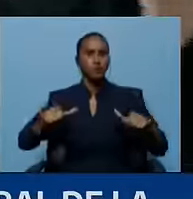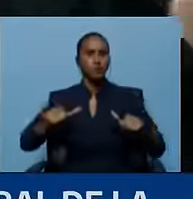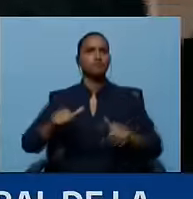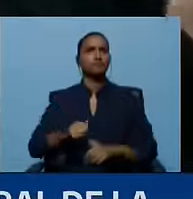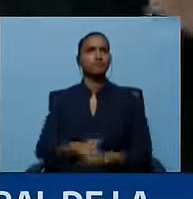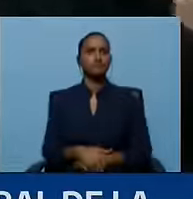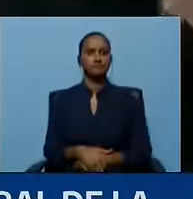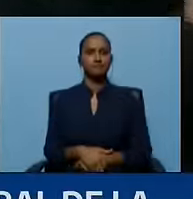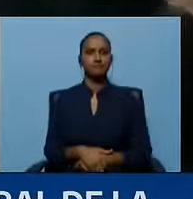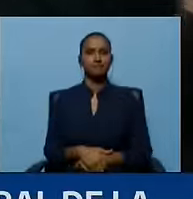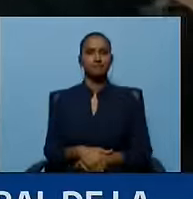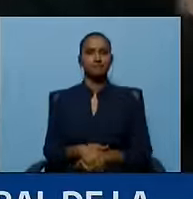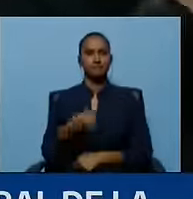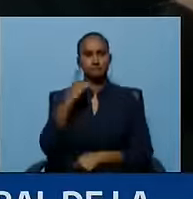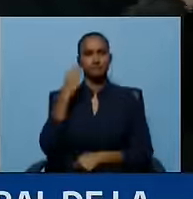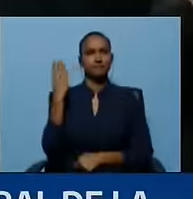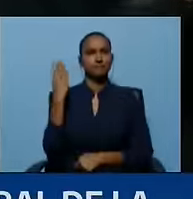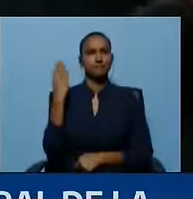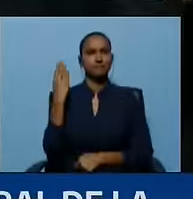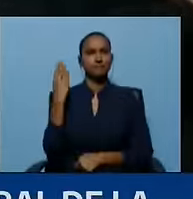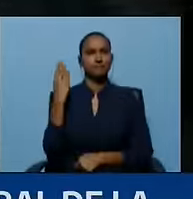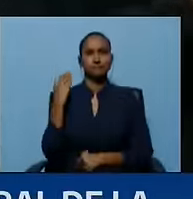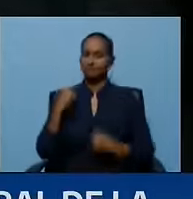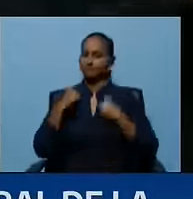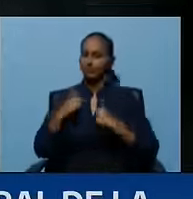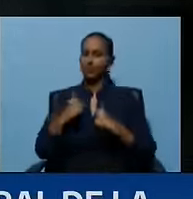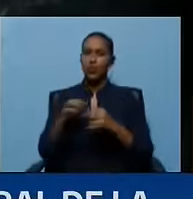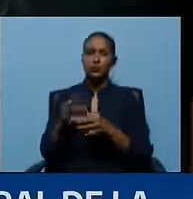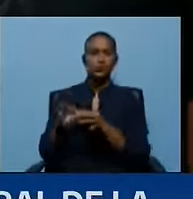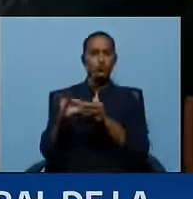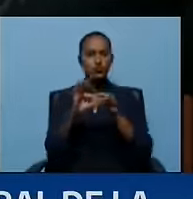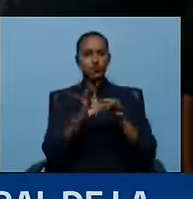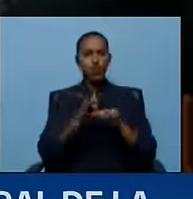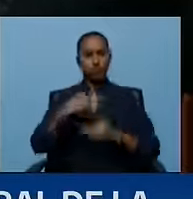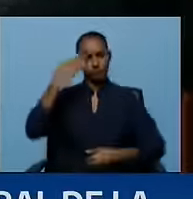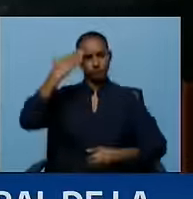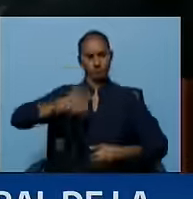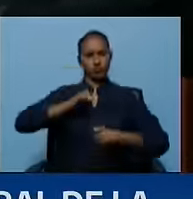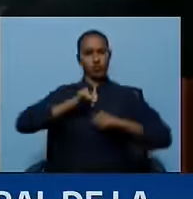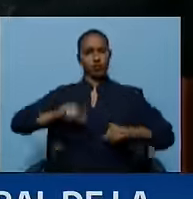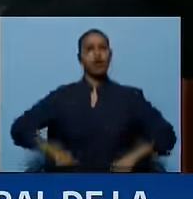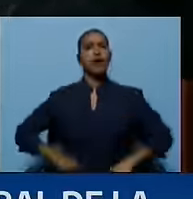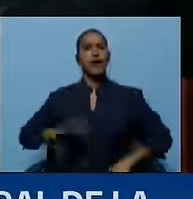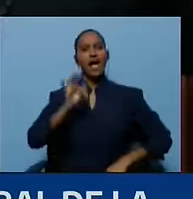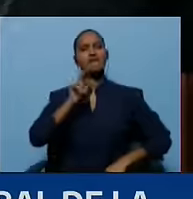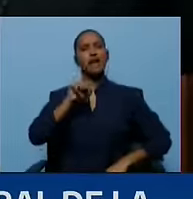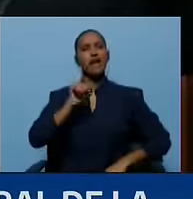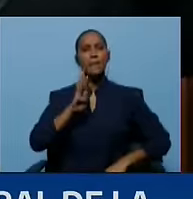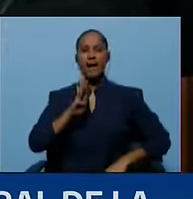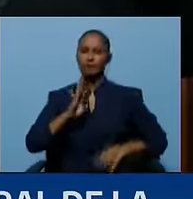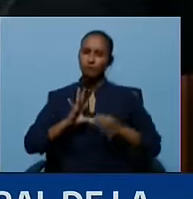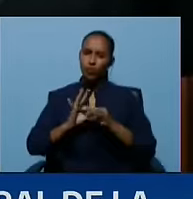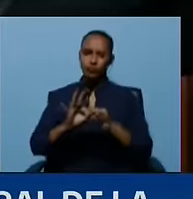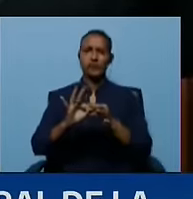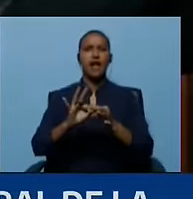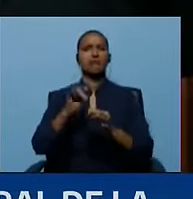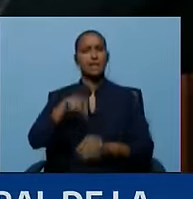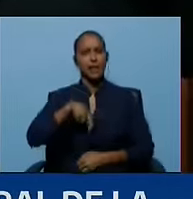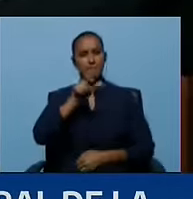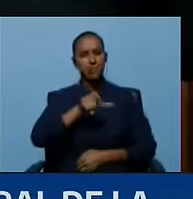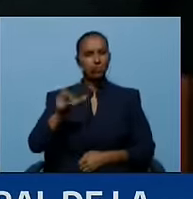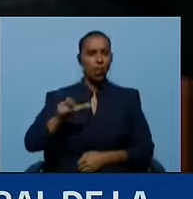Máxima unión de la Fuerza Armada Nacional Bolivariana, máxima unión